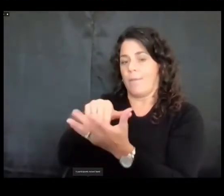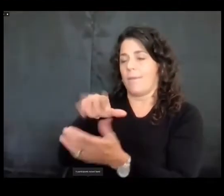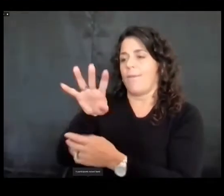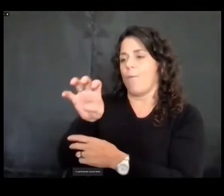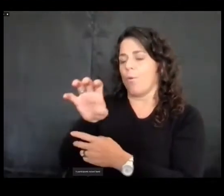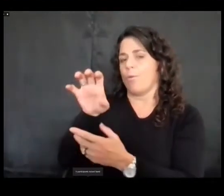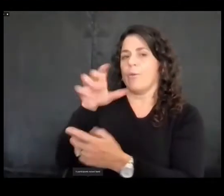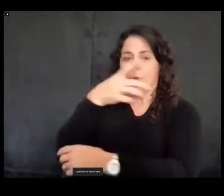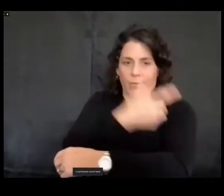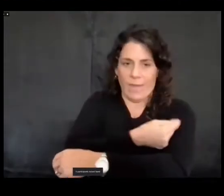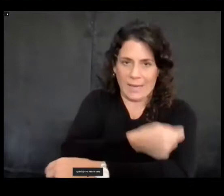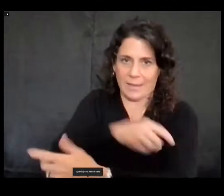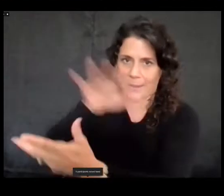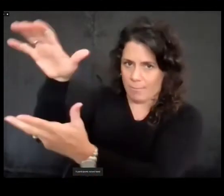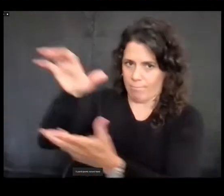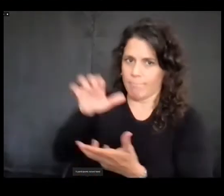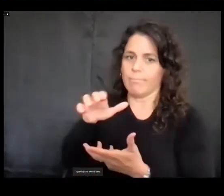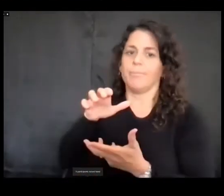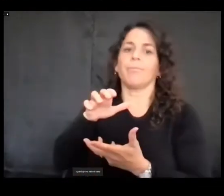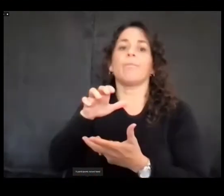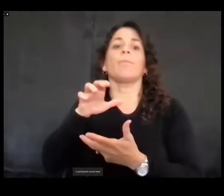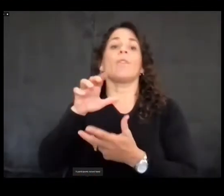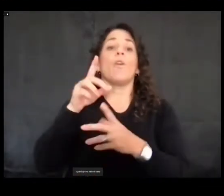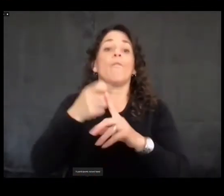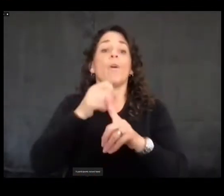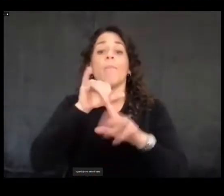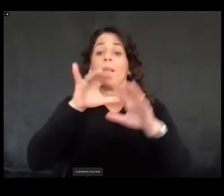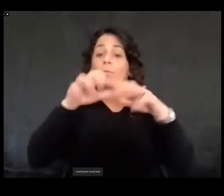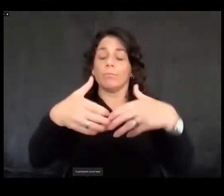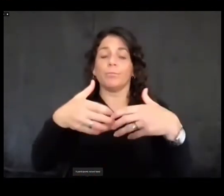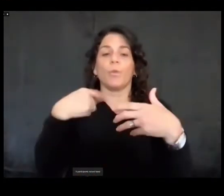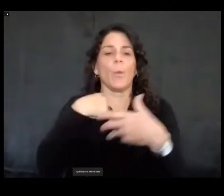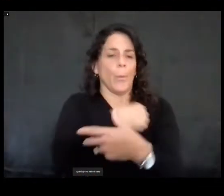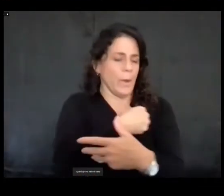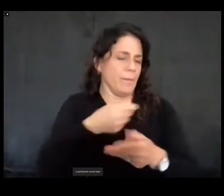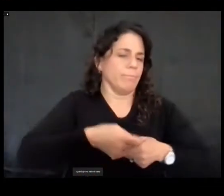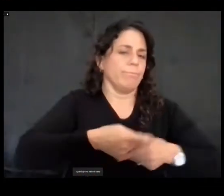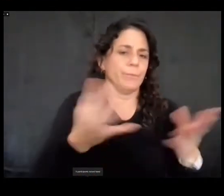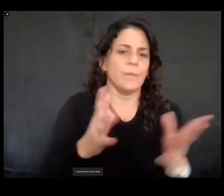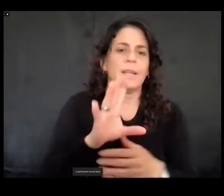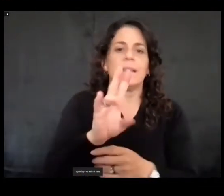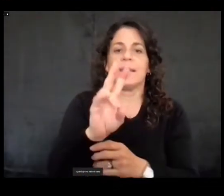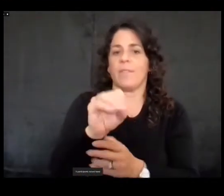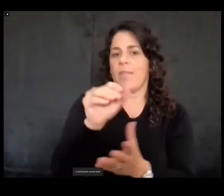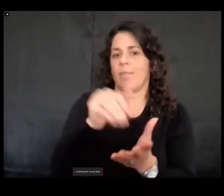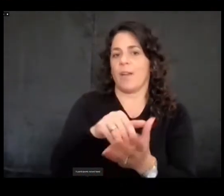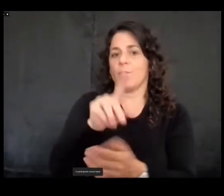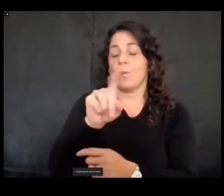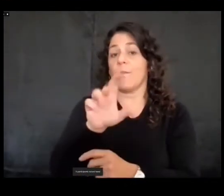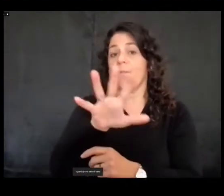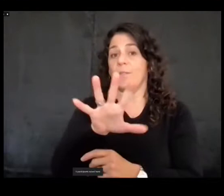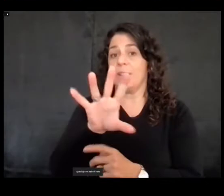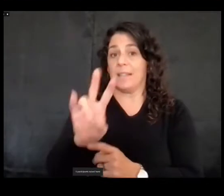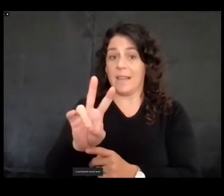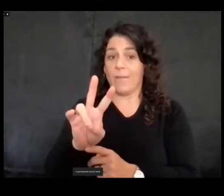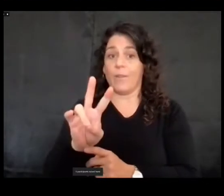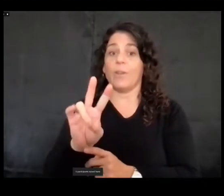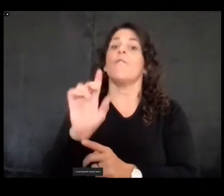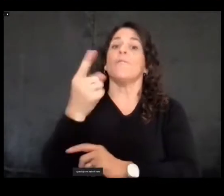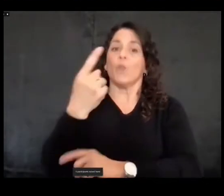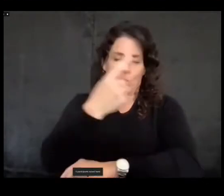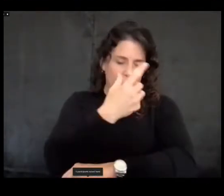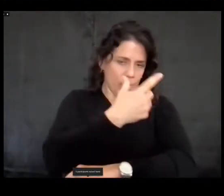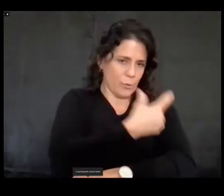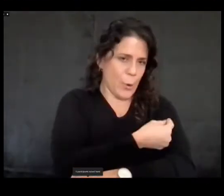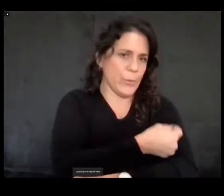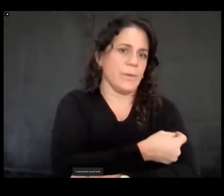400 dosis y de eso hemos suministrado 70 mil 157 las primeras